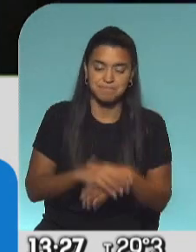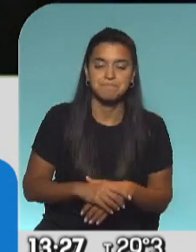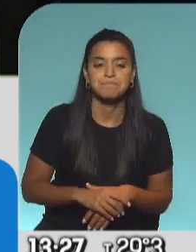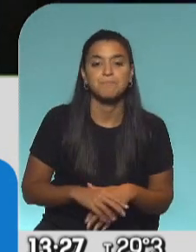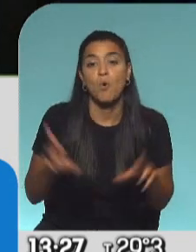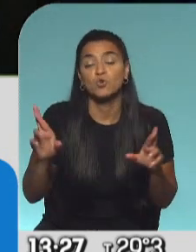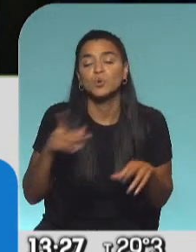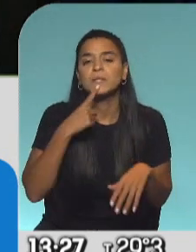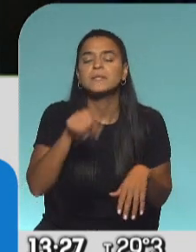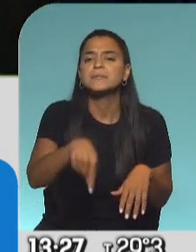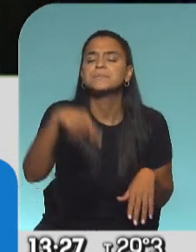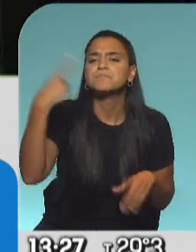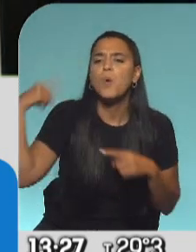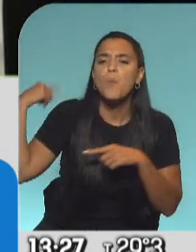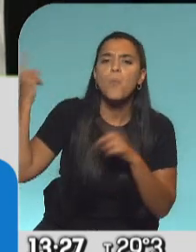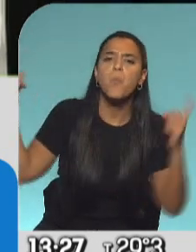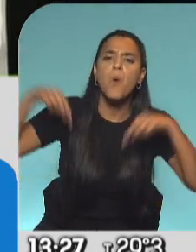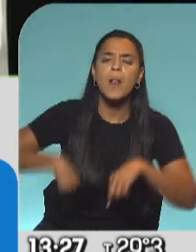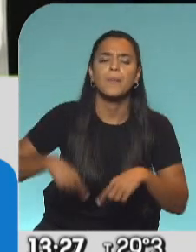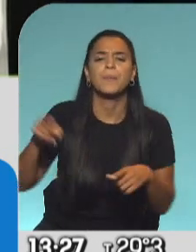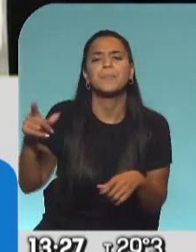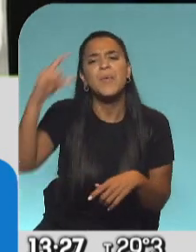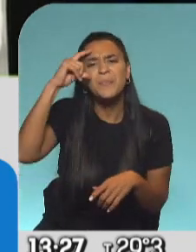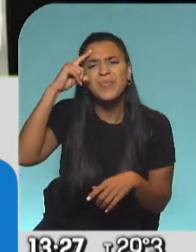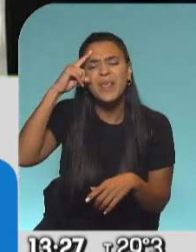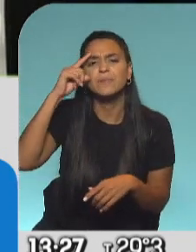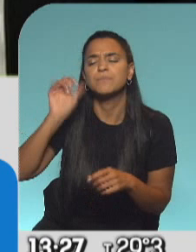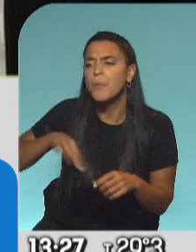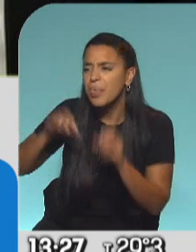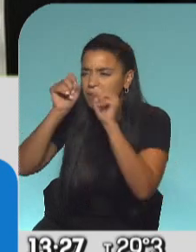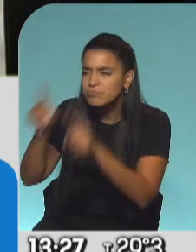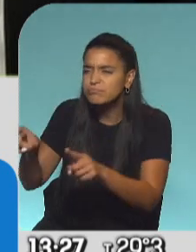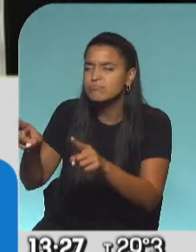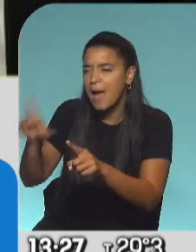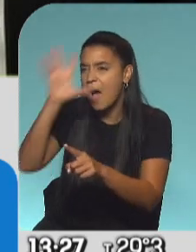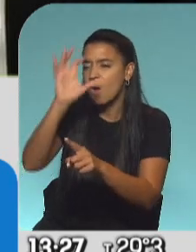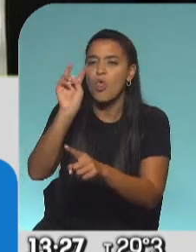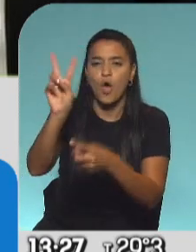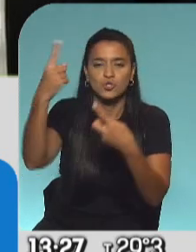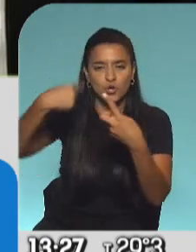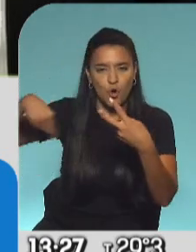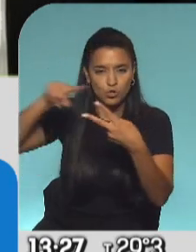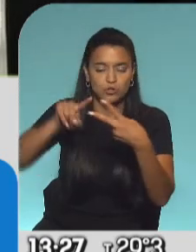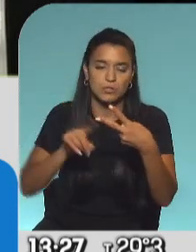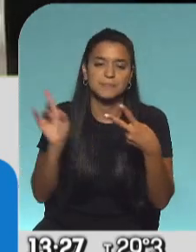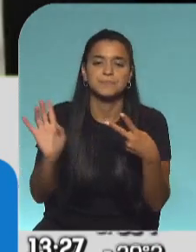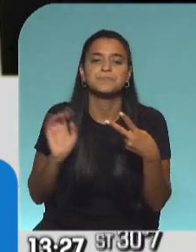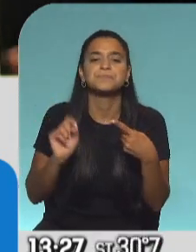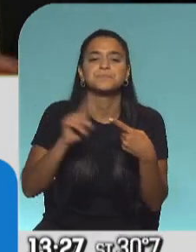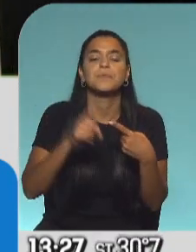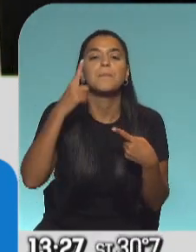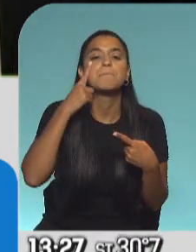Si nosotros nos remitimos a la biografía de Biden, uno recuerda dos cosas, o puede consultar dos cosas.